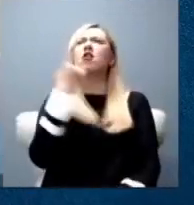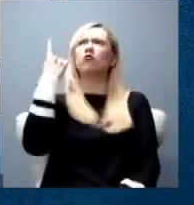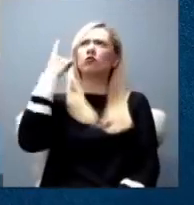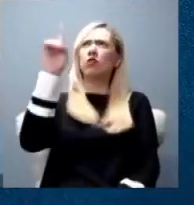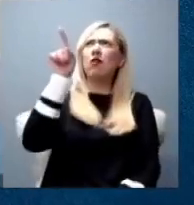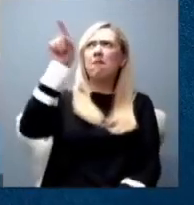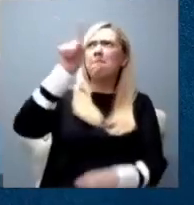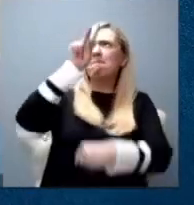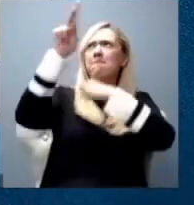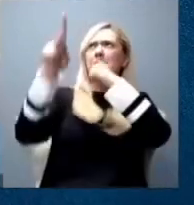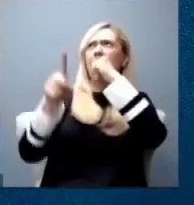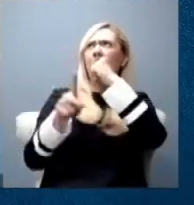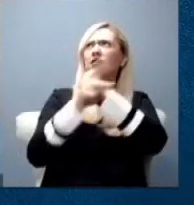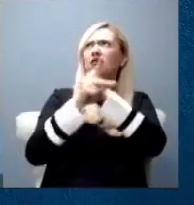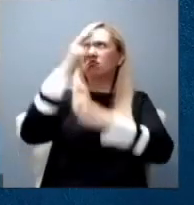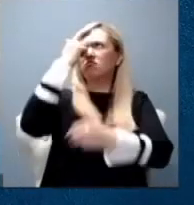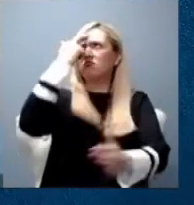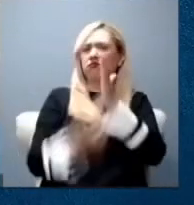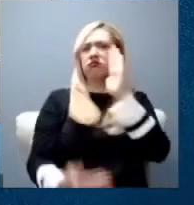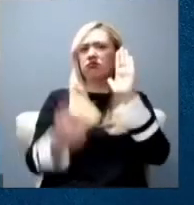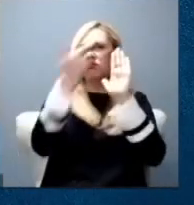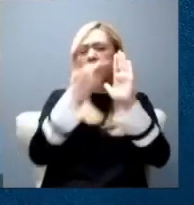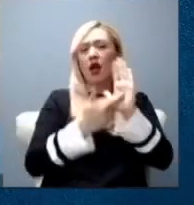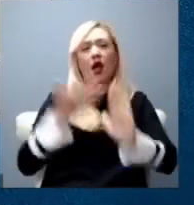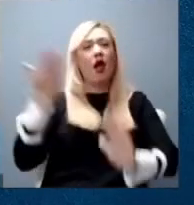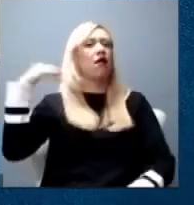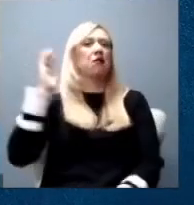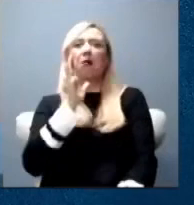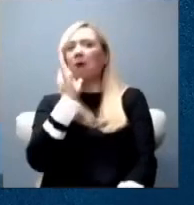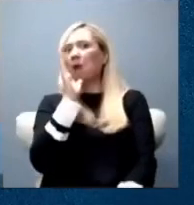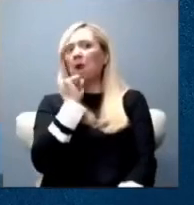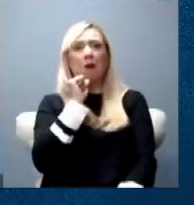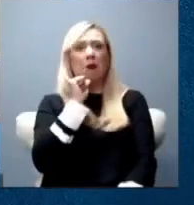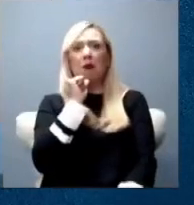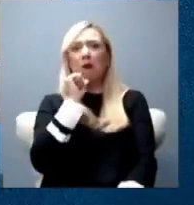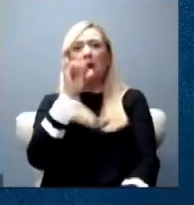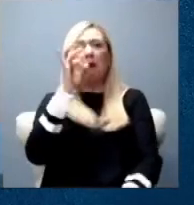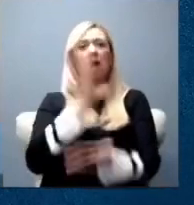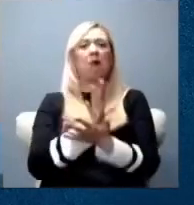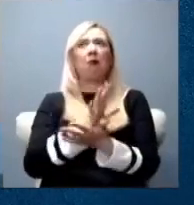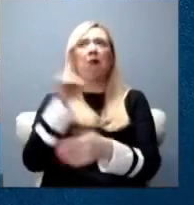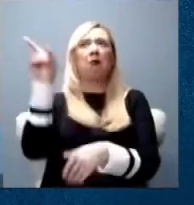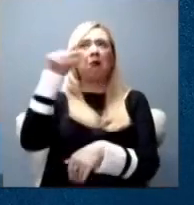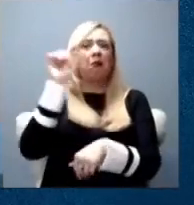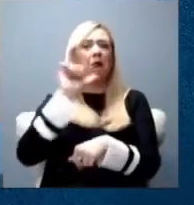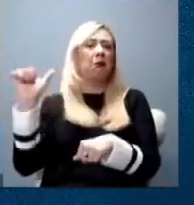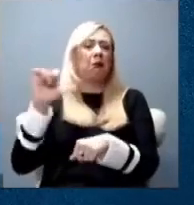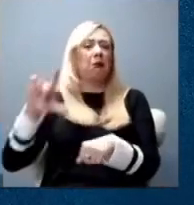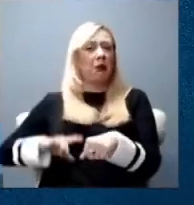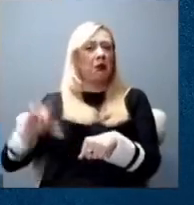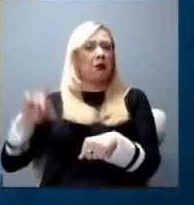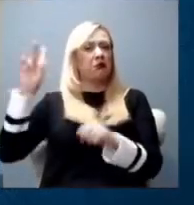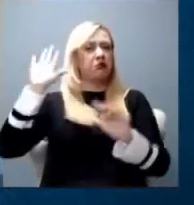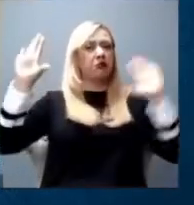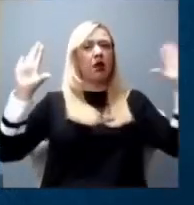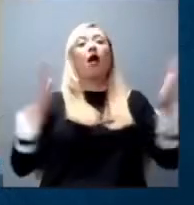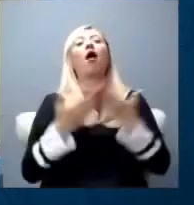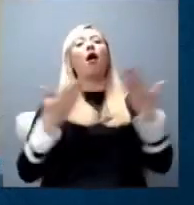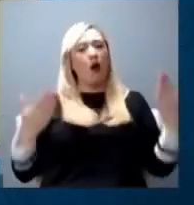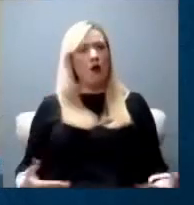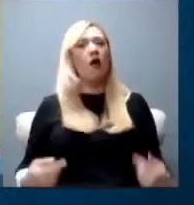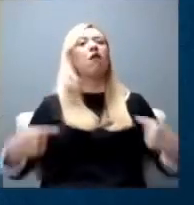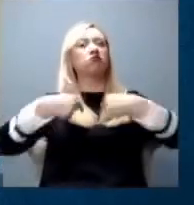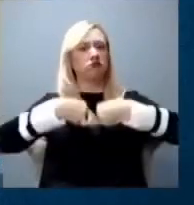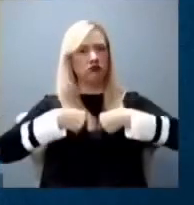violación de normas internacionales. Antes eso no se podía. Esa legitimación solo la tenían los Estados. Pero también tenemos legitimación pasiva las personas, en el